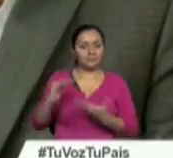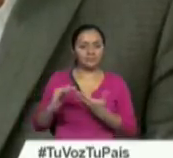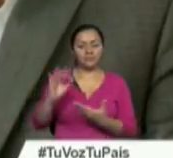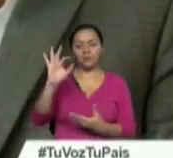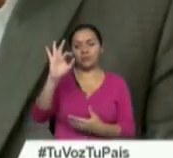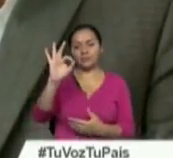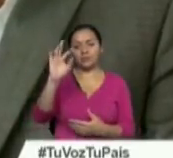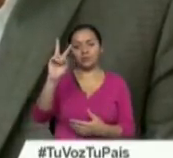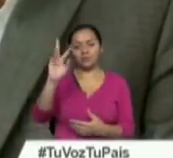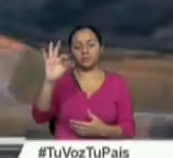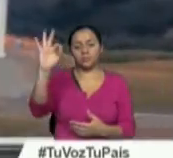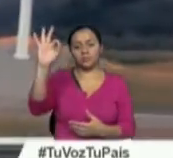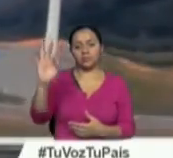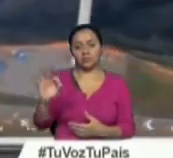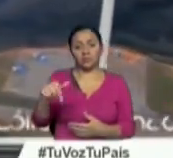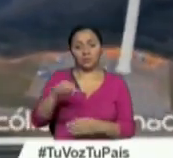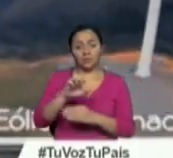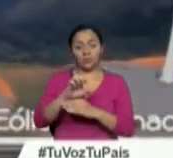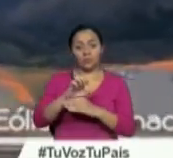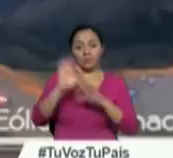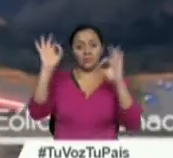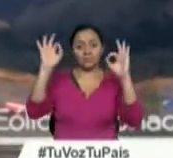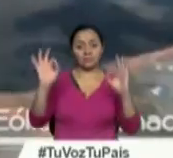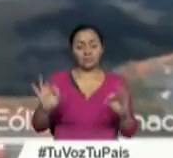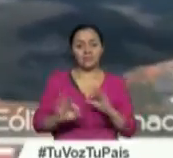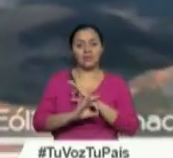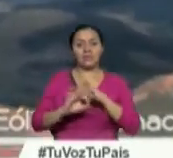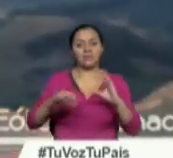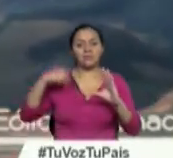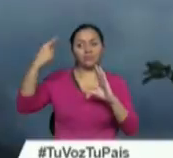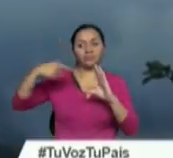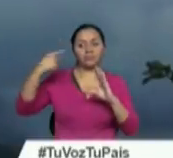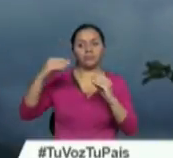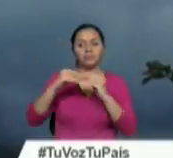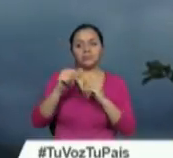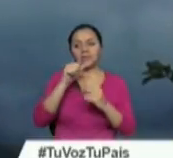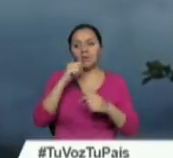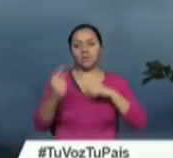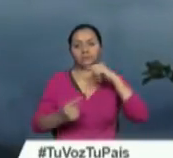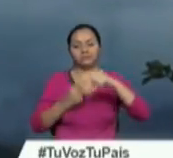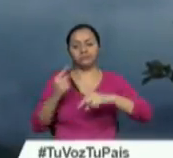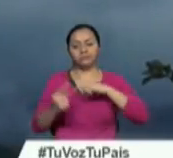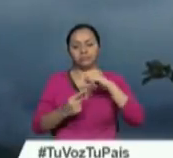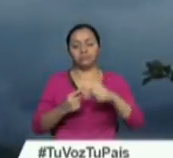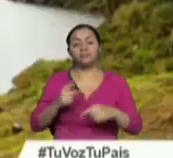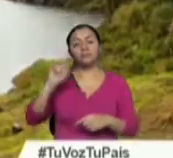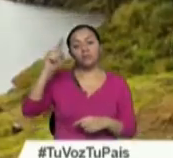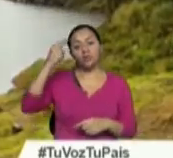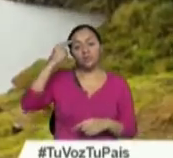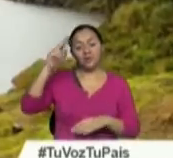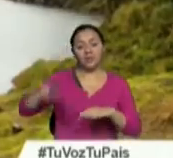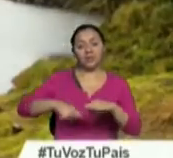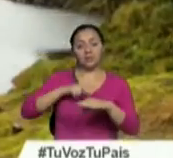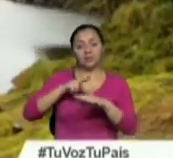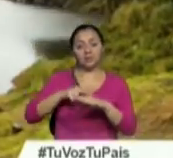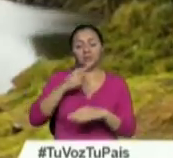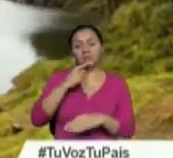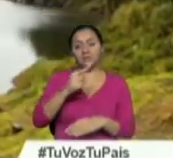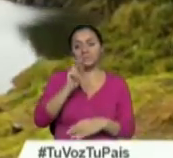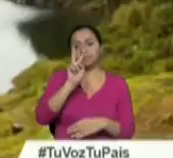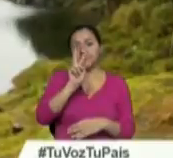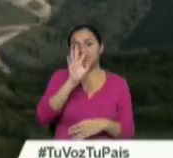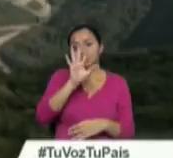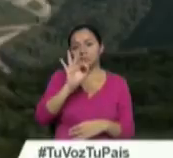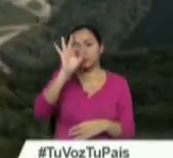de la energía que produce el Ecuador es energía limpia y de una fuente renovable. Por esta razón, el Gobierno Nacional declaró un tercio del